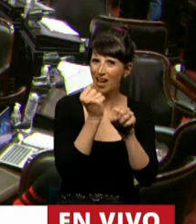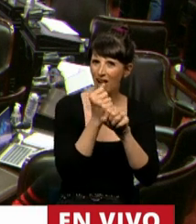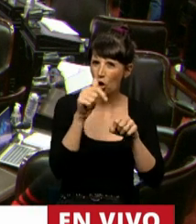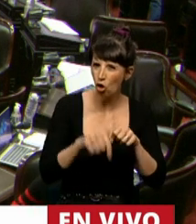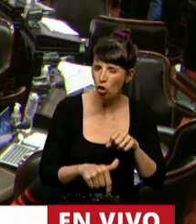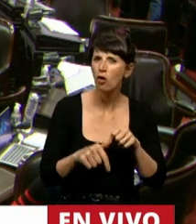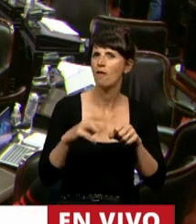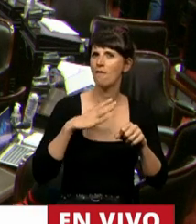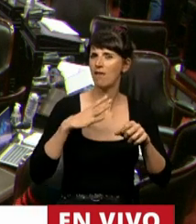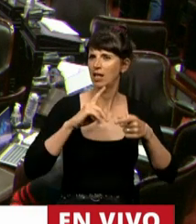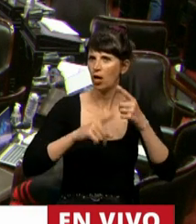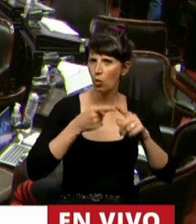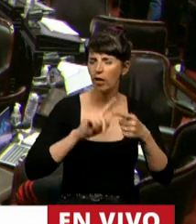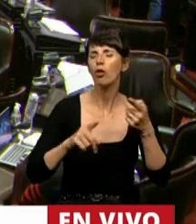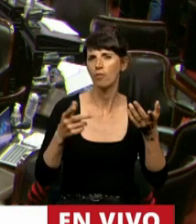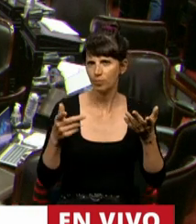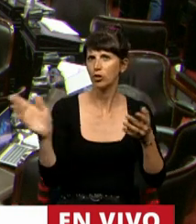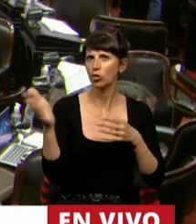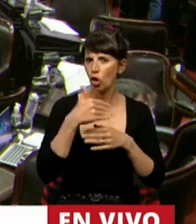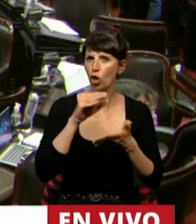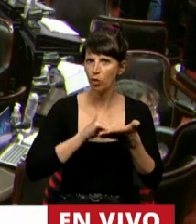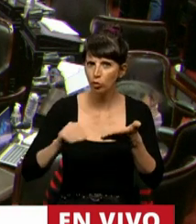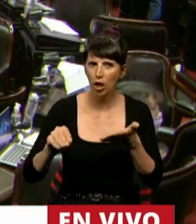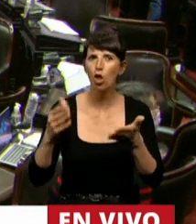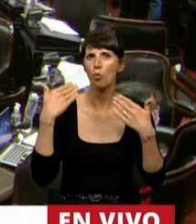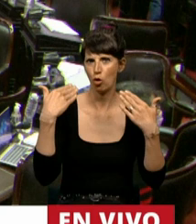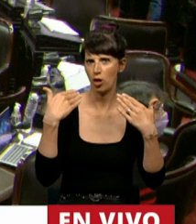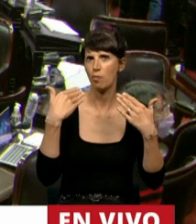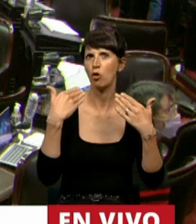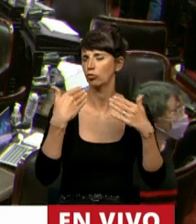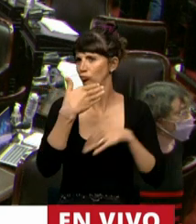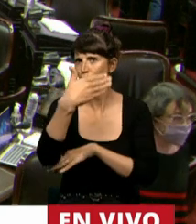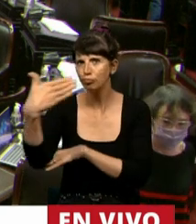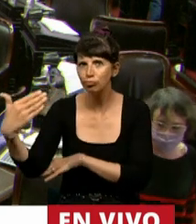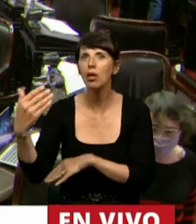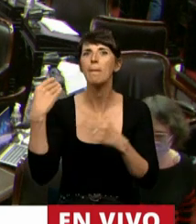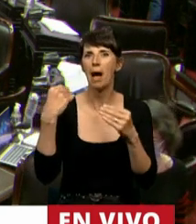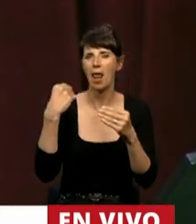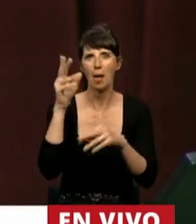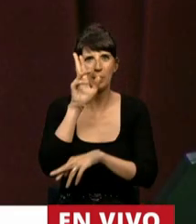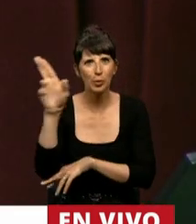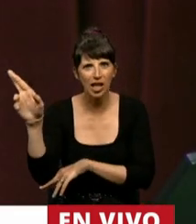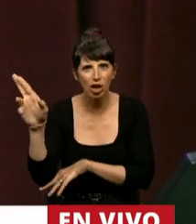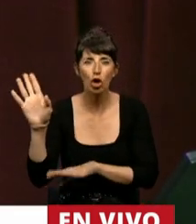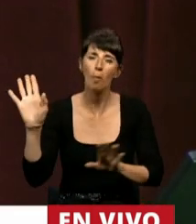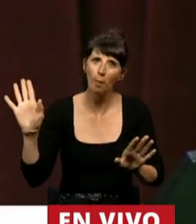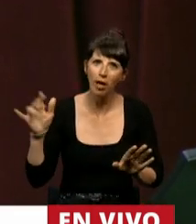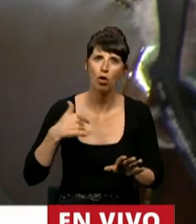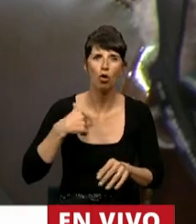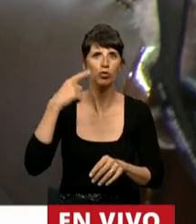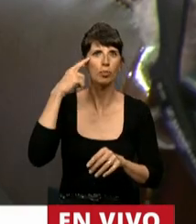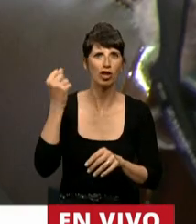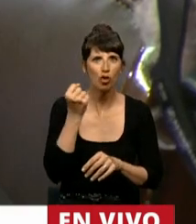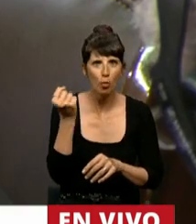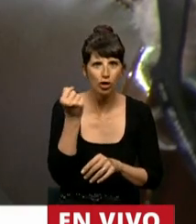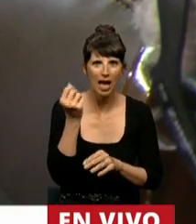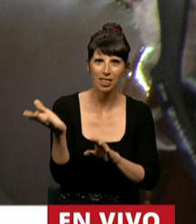tenemos derecho a hacer este uso de la palabra para las cuestiones de privilegio me parece importante que